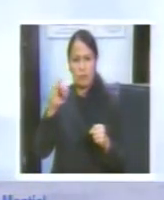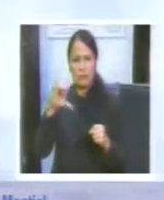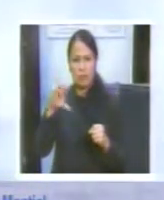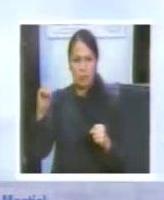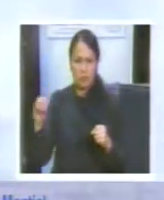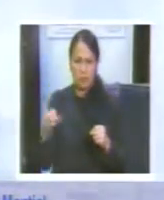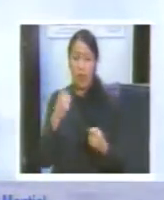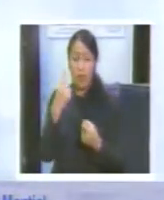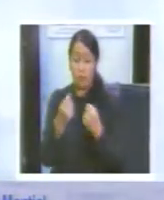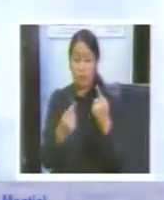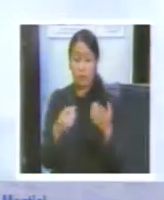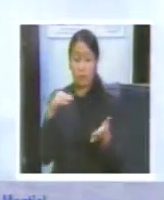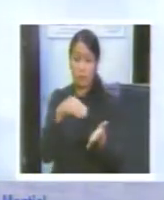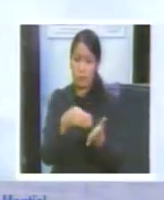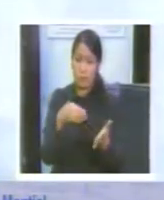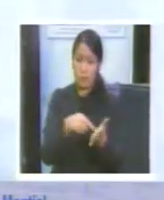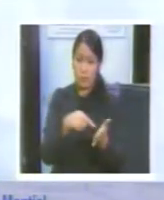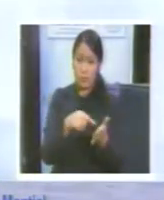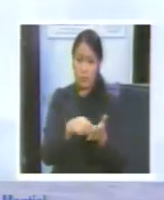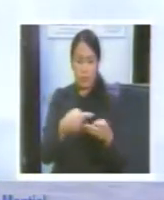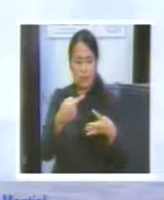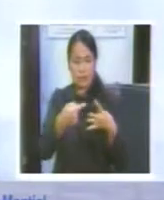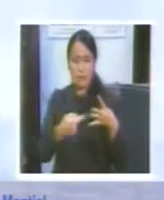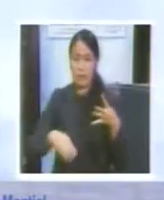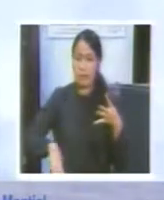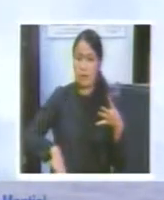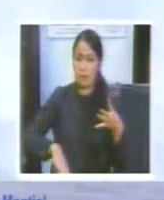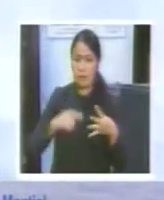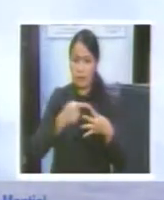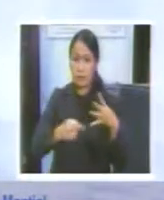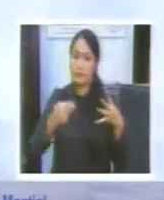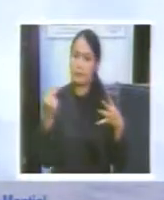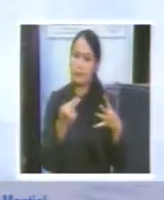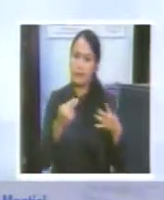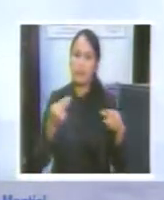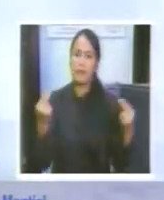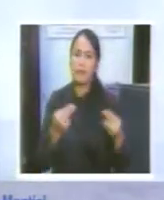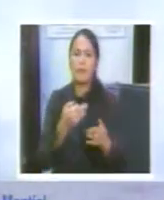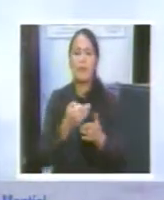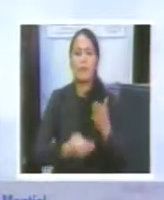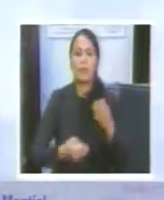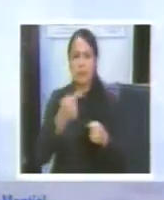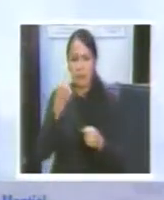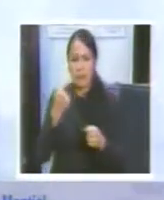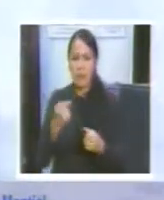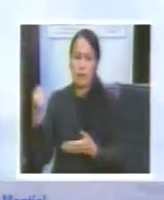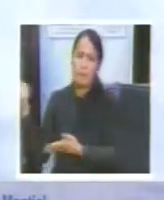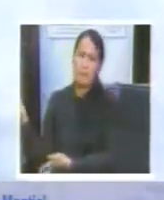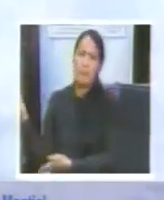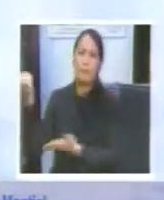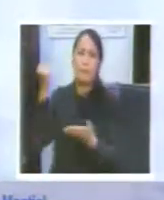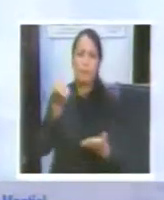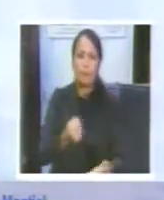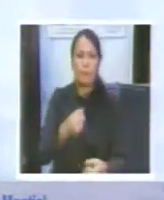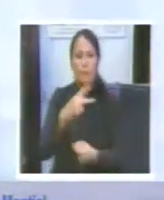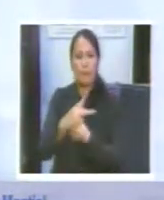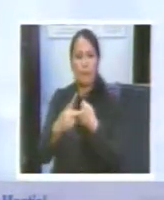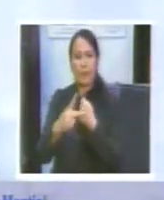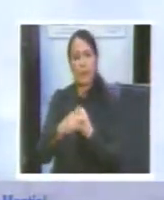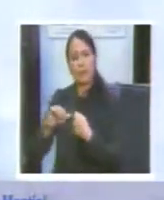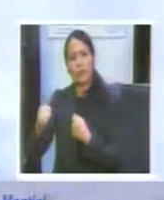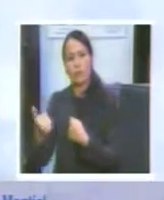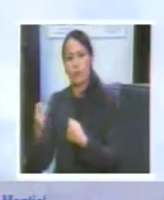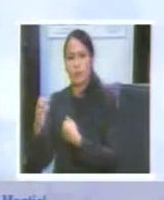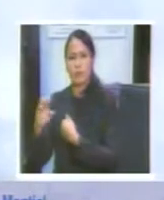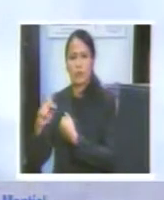cambio, las condiciones que México debería de satisfacer todavía para atraer una mayor inversión extranjera directa proveniente de